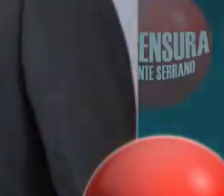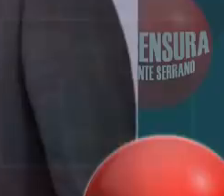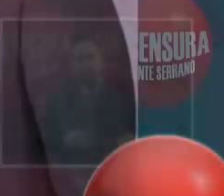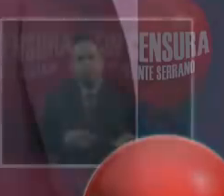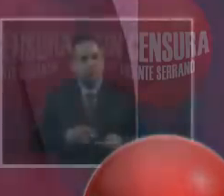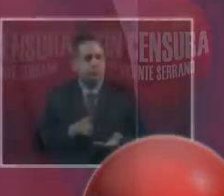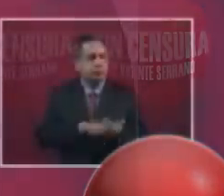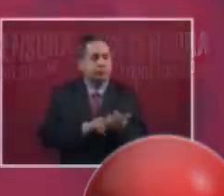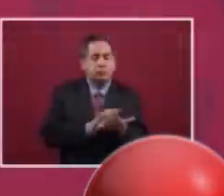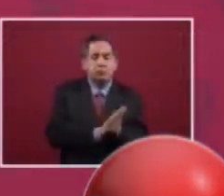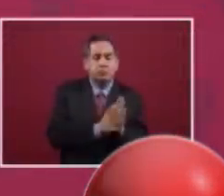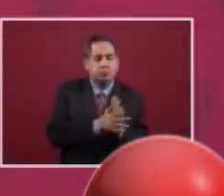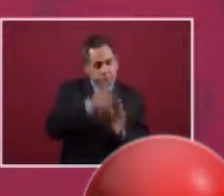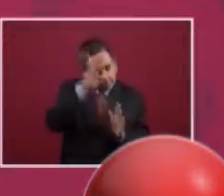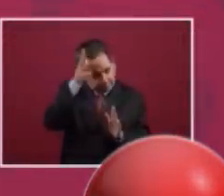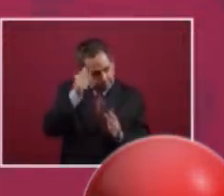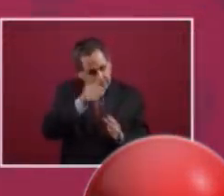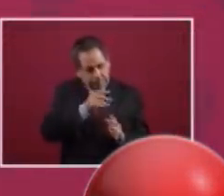acuerdos políticos